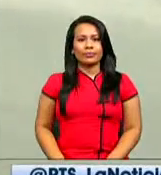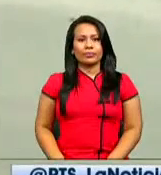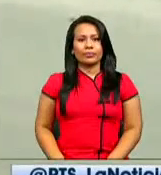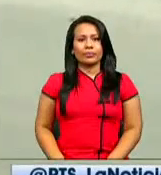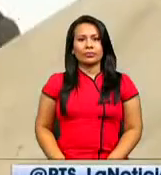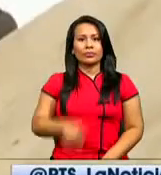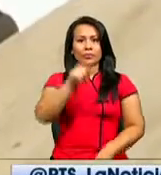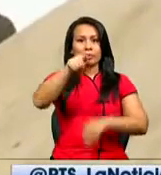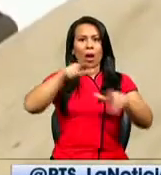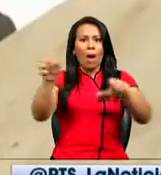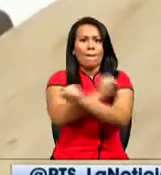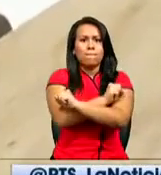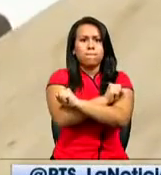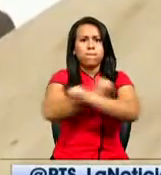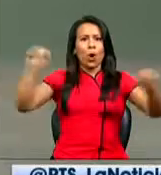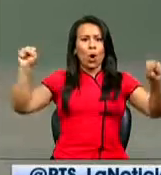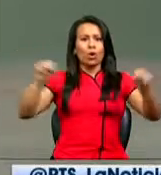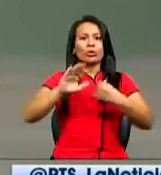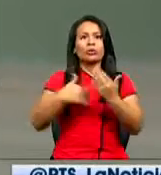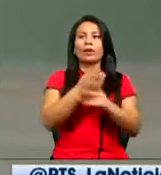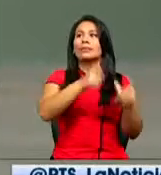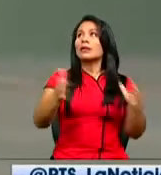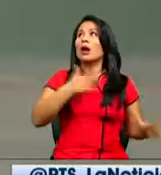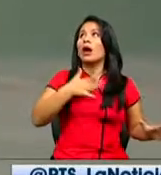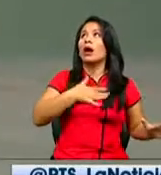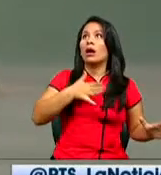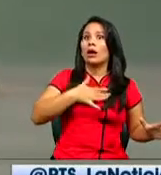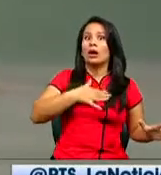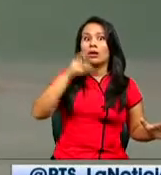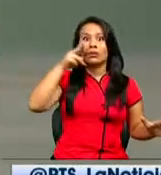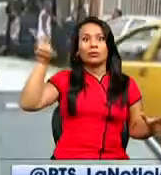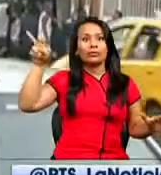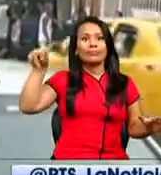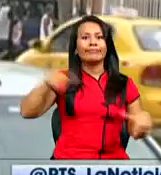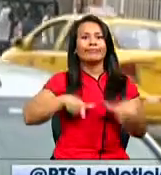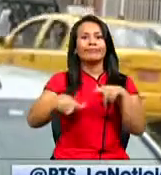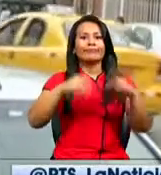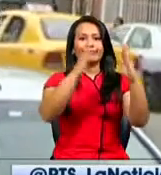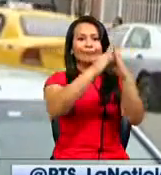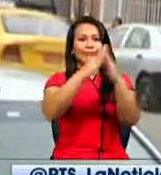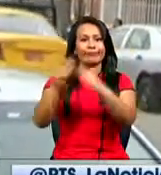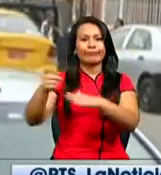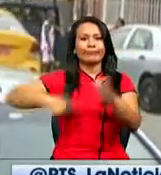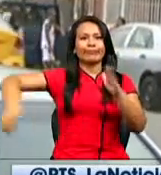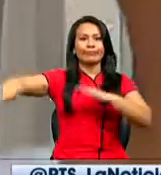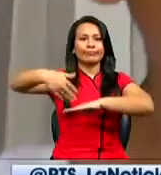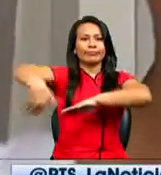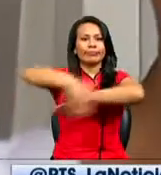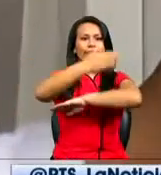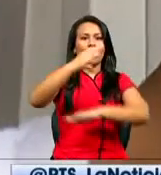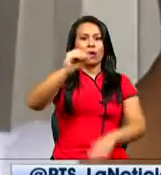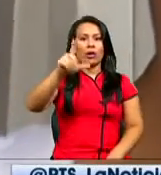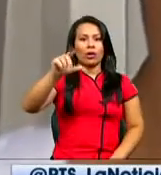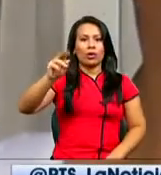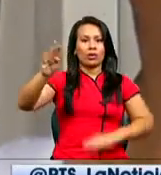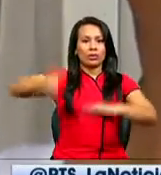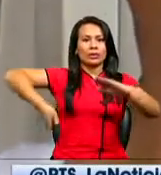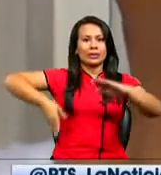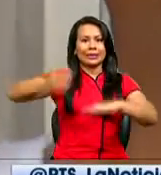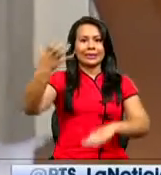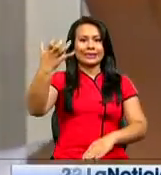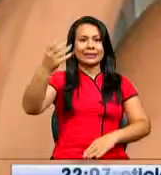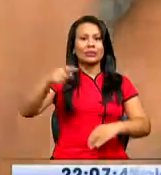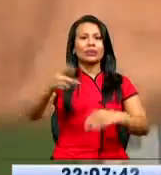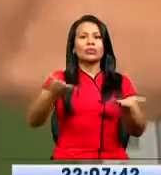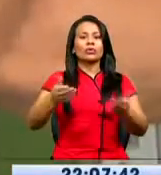El estallido puso a temblar tanto a los habitantes como a las viviendas de las calles Colón y La 15, suburbio de